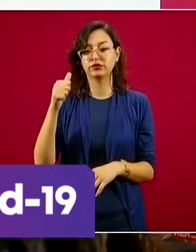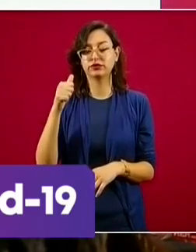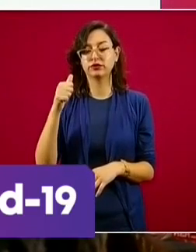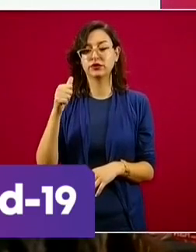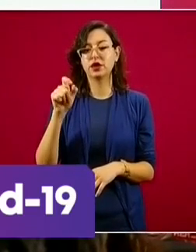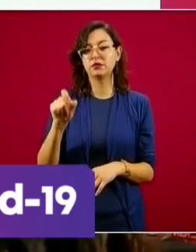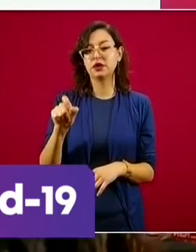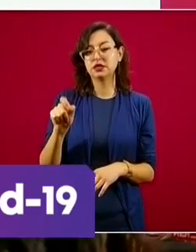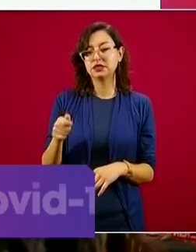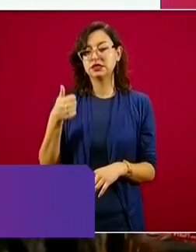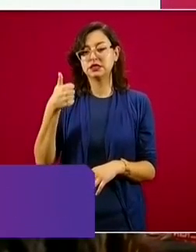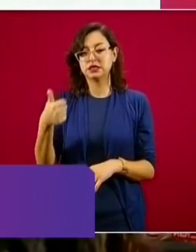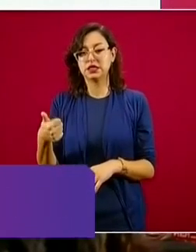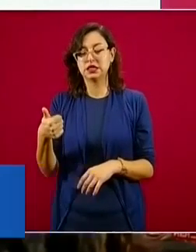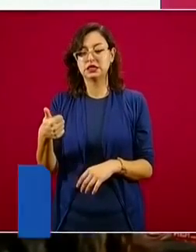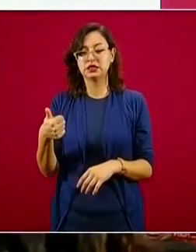curva epidemiológica